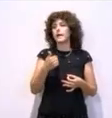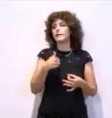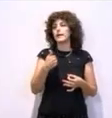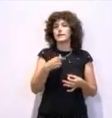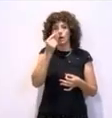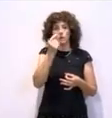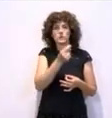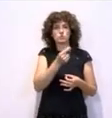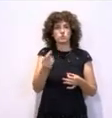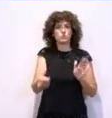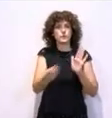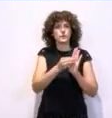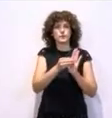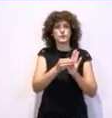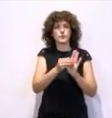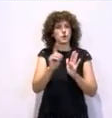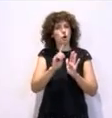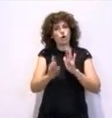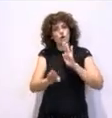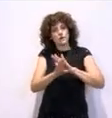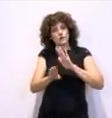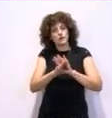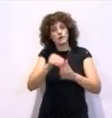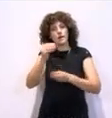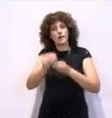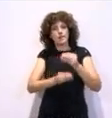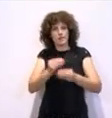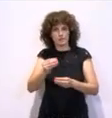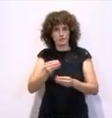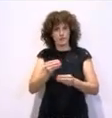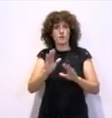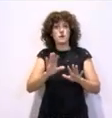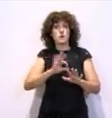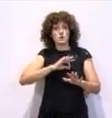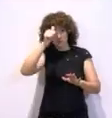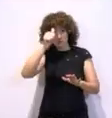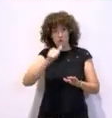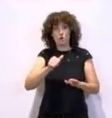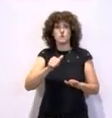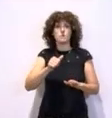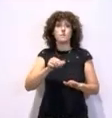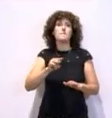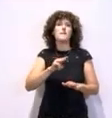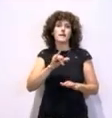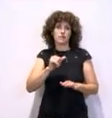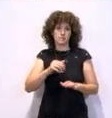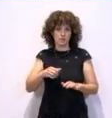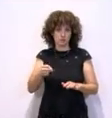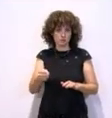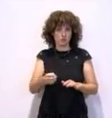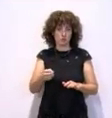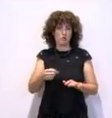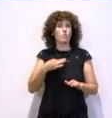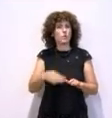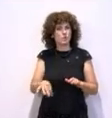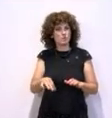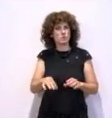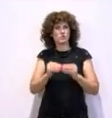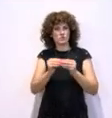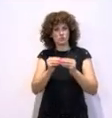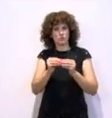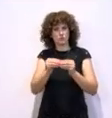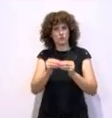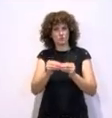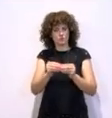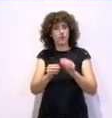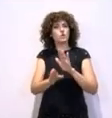presupuesto, sino que tenemos que seguir haciendo. Espero, señor Pérez Pastor, que podamos conjuntamente seguir haciendo y, sobre todo,